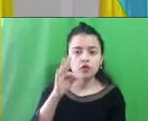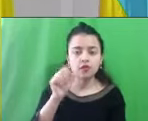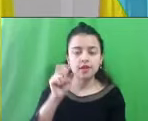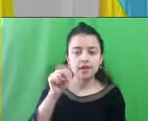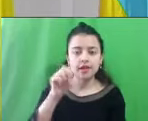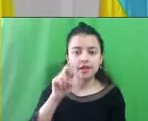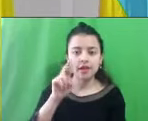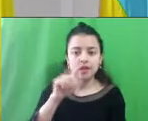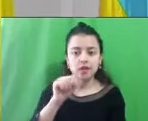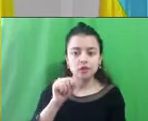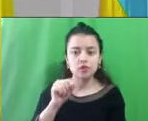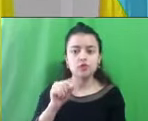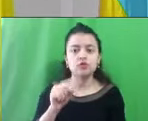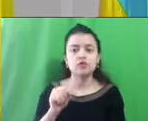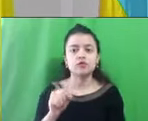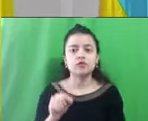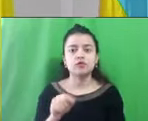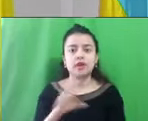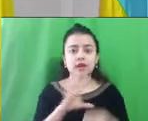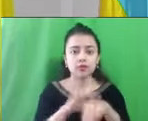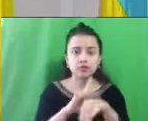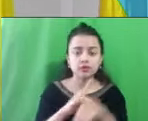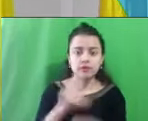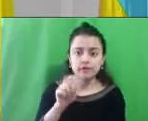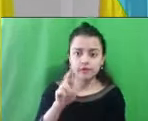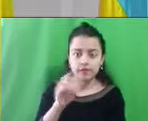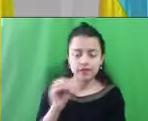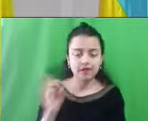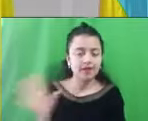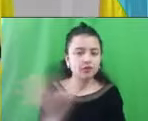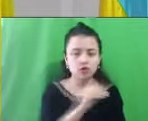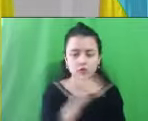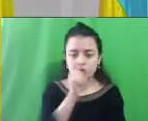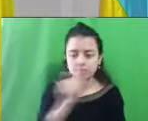al doctor Freddy Gómez y a todos mis compañeros subgerentes.